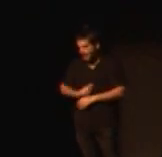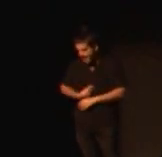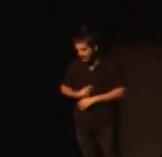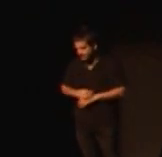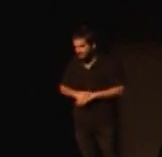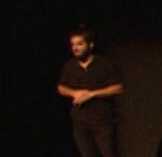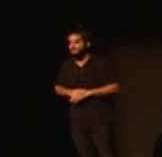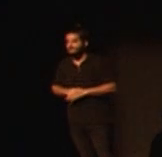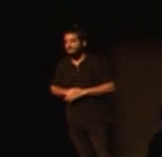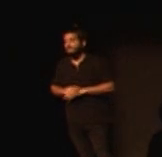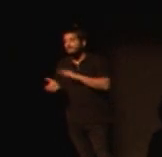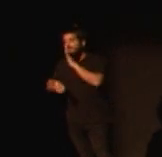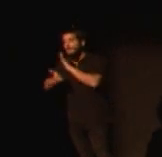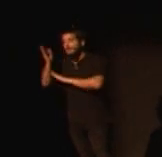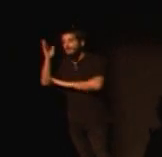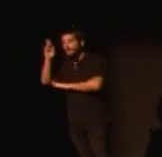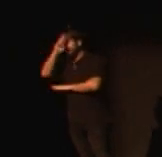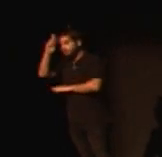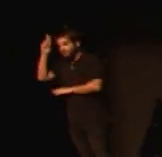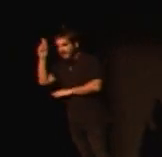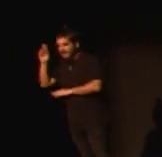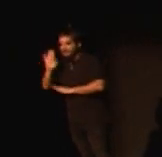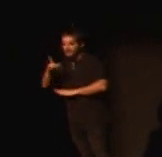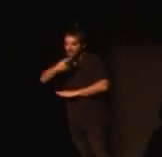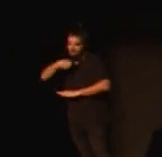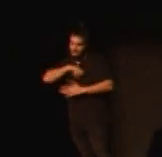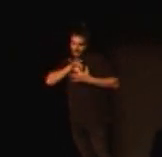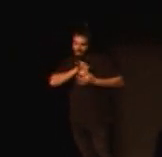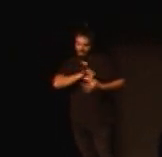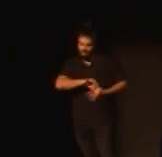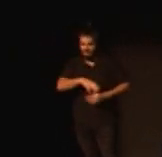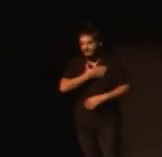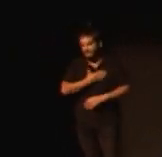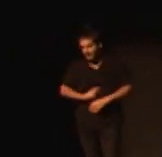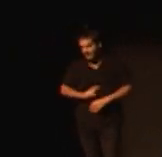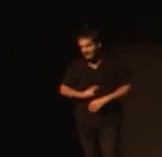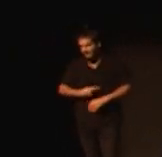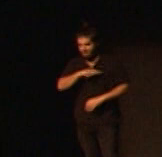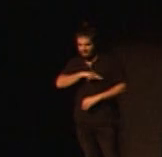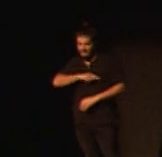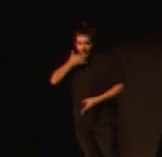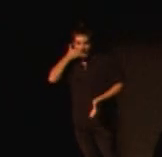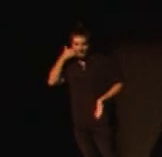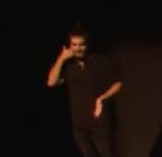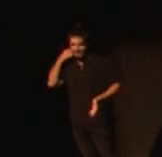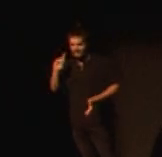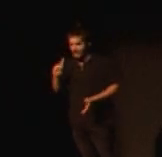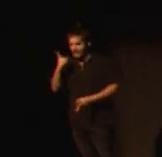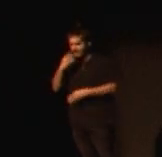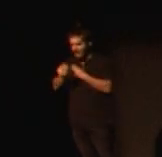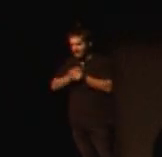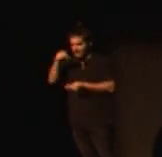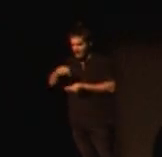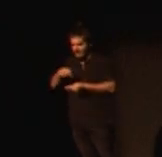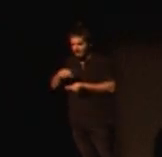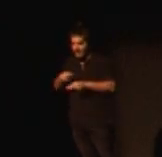tiempo, pero nuestras raíces están aquí y nos sentimos realmente orgullosos. Yo lo primero que he hecho ha sido llegar en Belluga y tomarme una